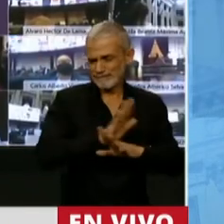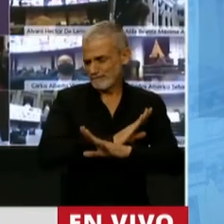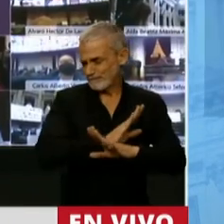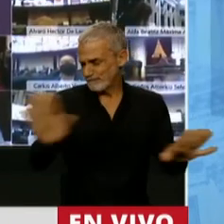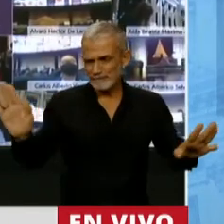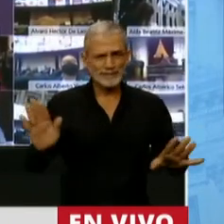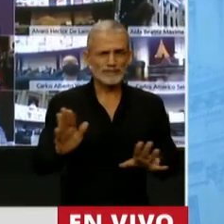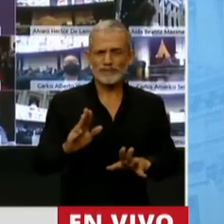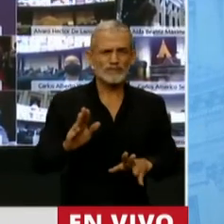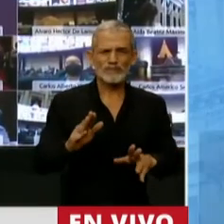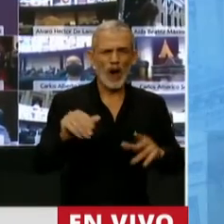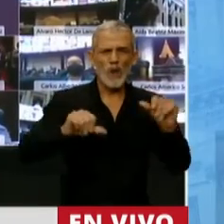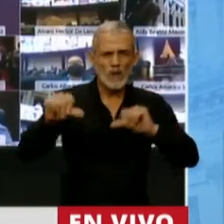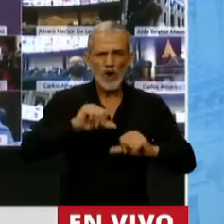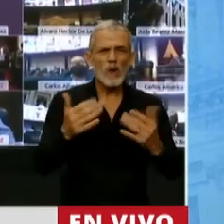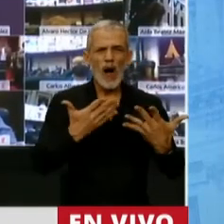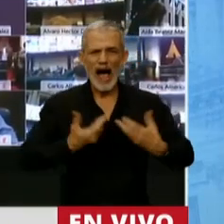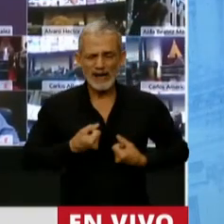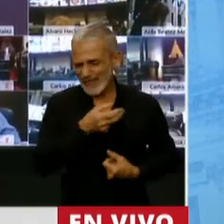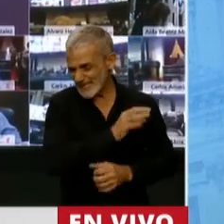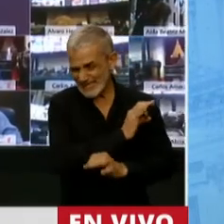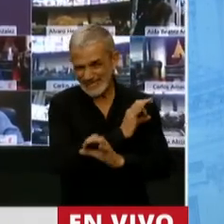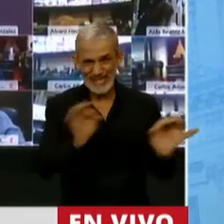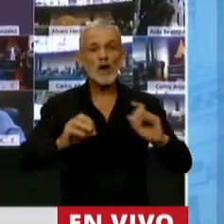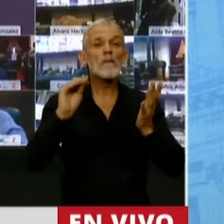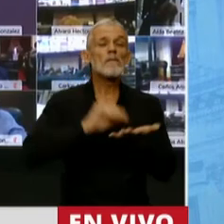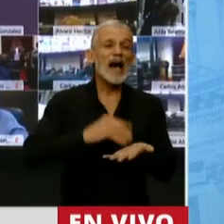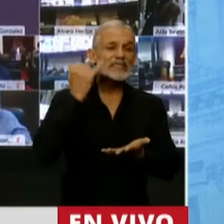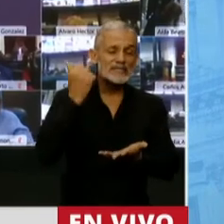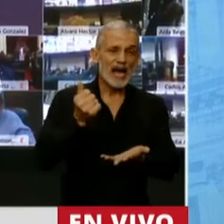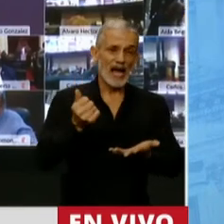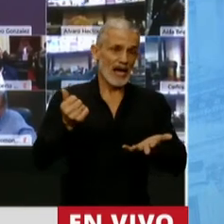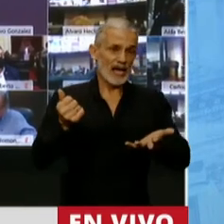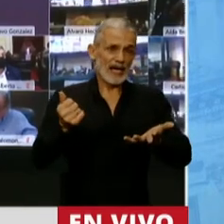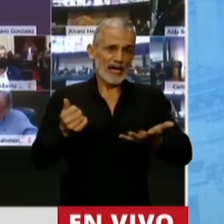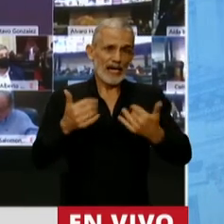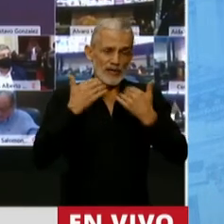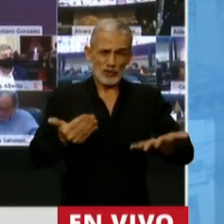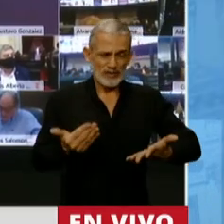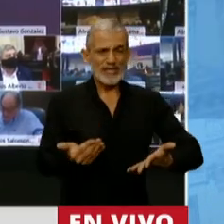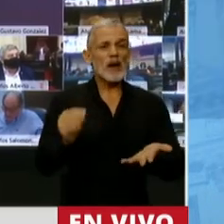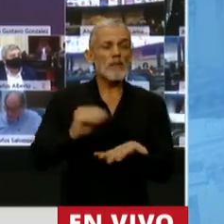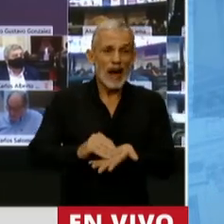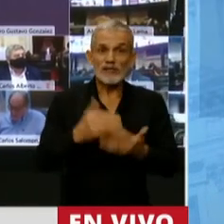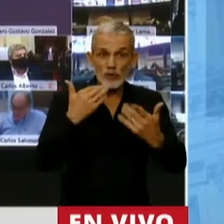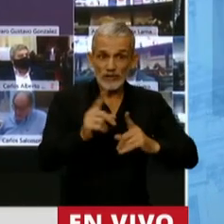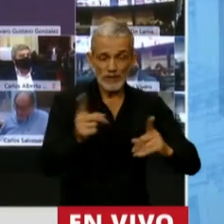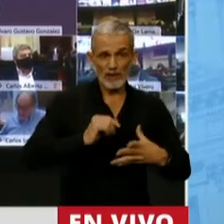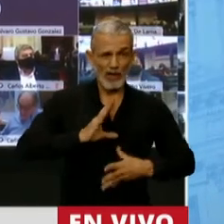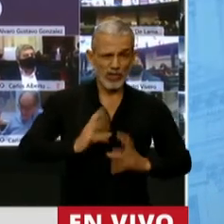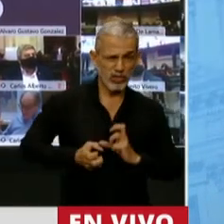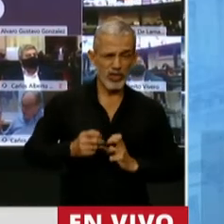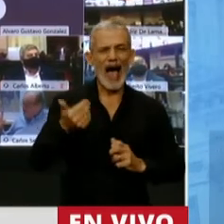ninguna plausibilidad biológica de que pueda servir para algo, sino que además ya está claro que no tiene utilidad y que no solamente no está autorizado